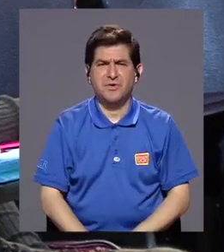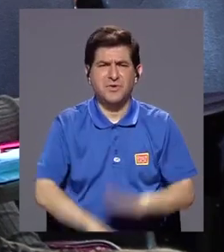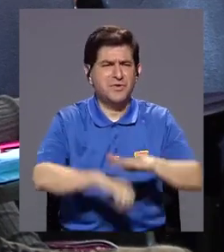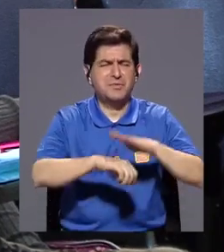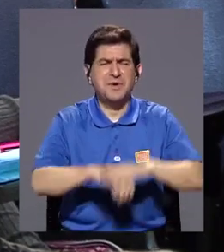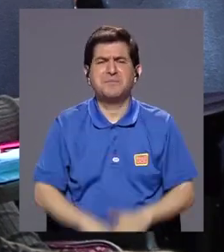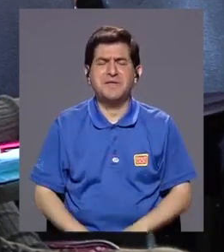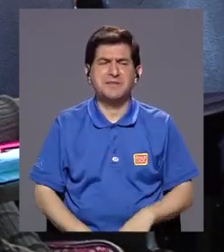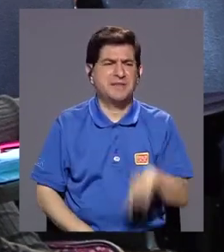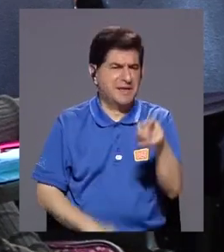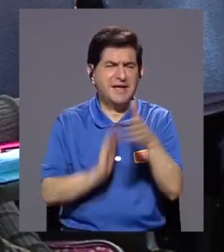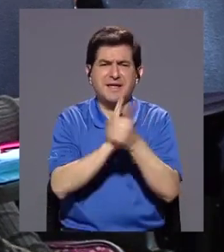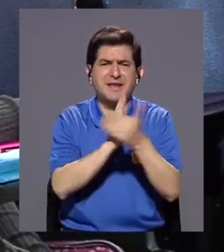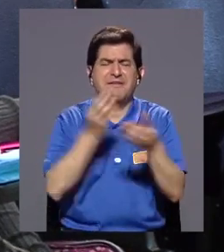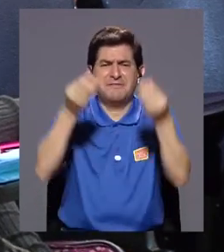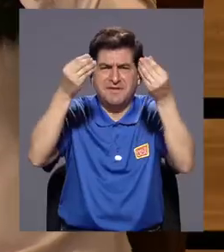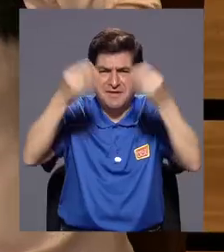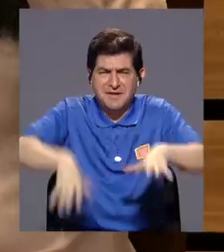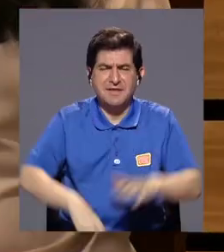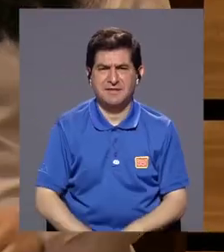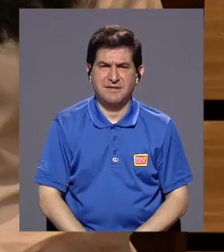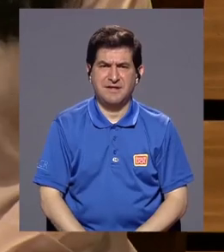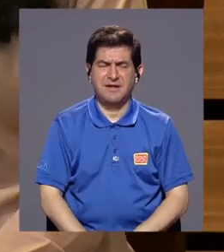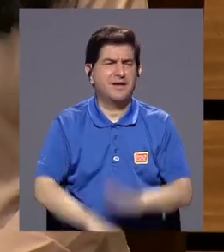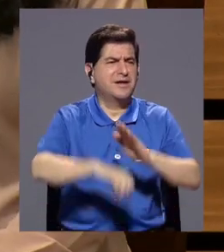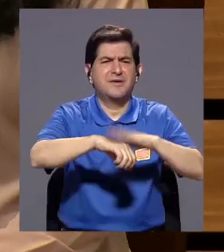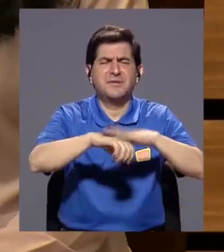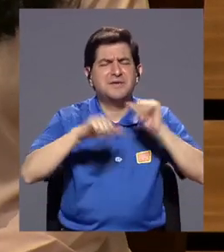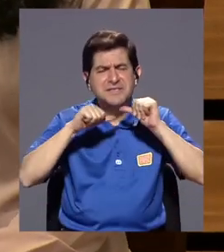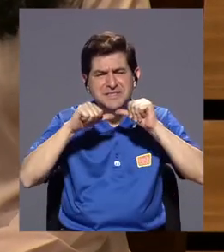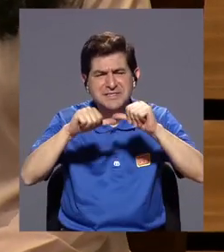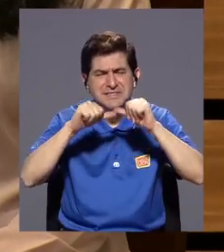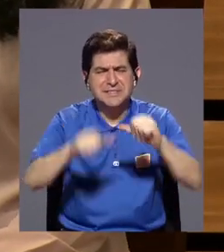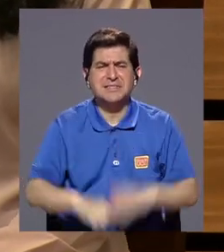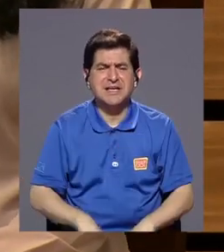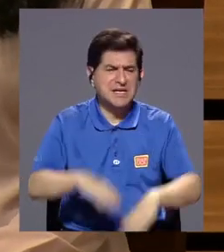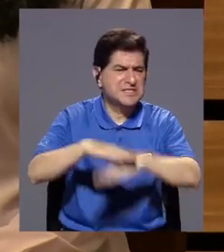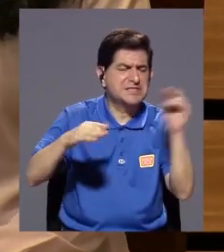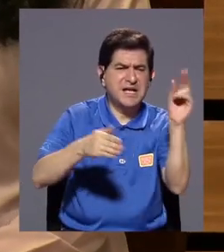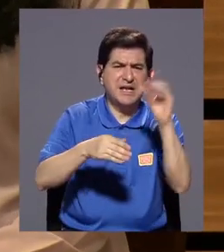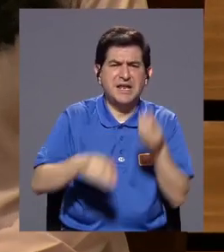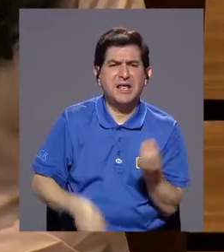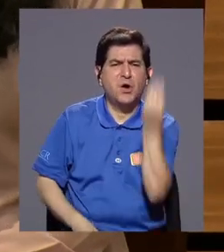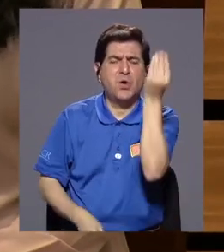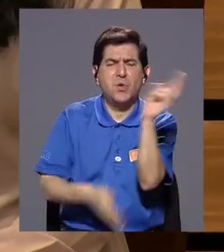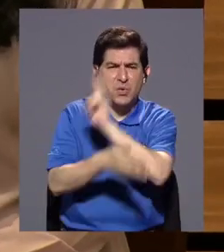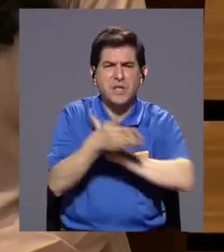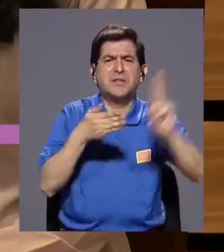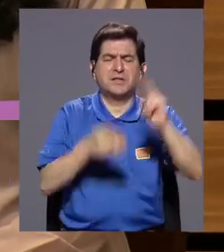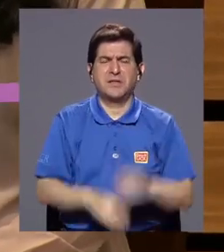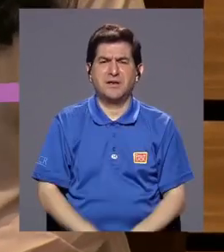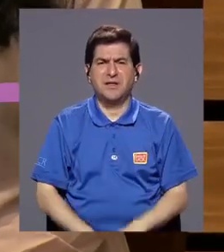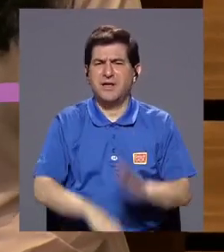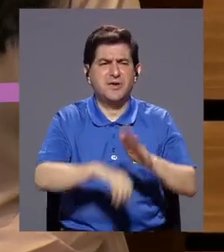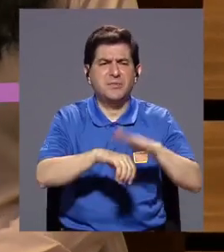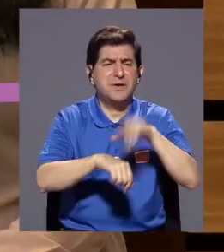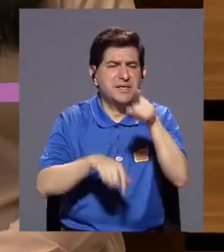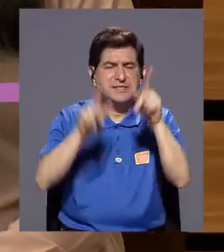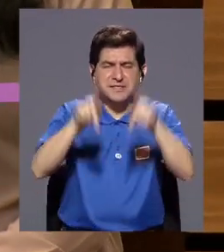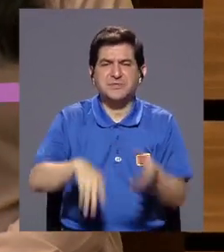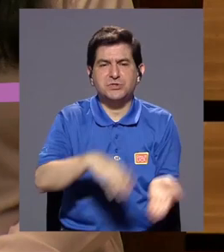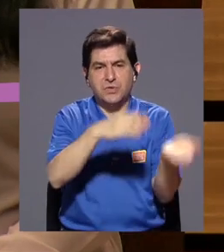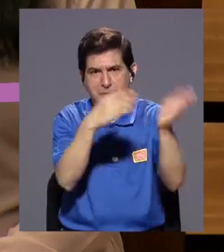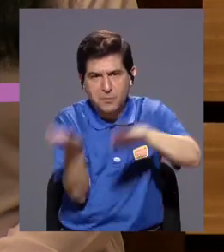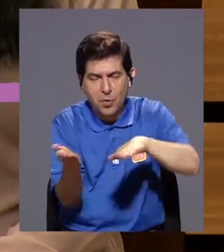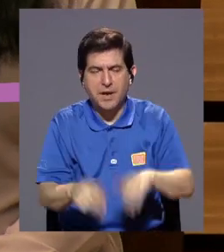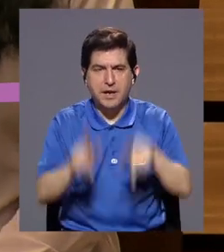talentos. No dejen que sigan saliéndose jóvenes de la universidad. No dejen que mueran. Son personas